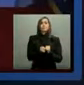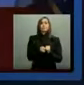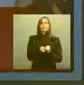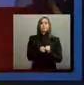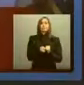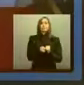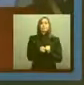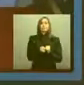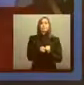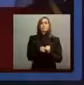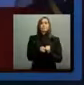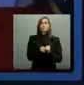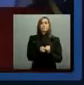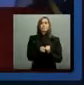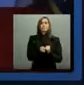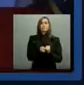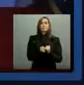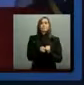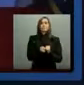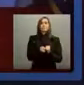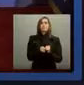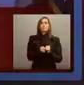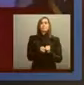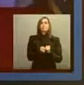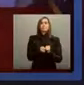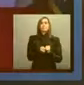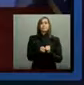a ese que el gobierno del cambio obedece